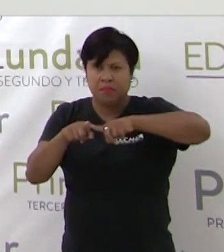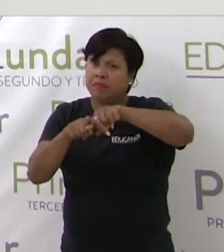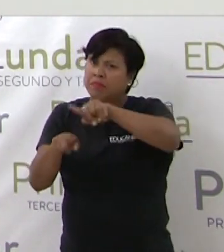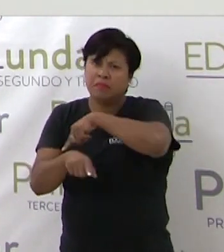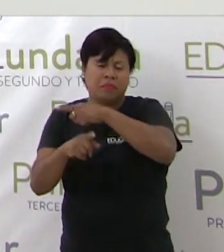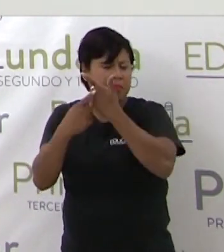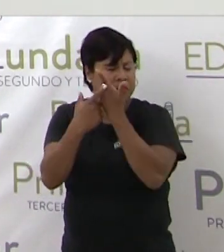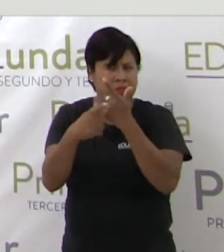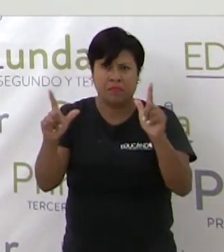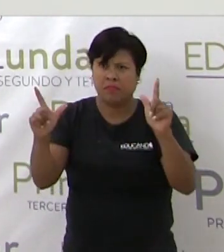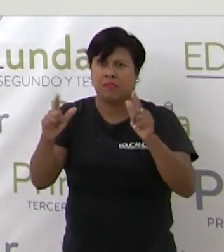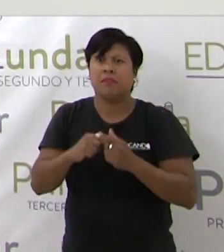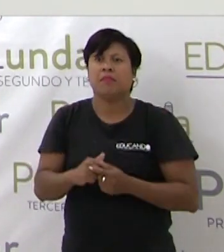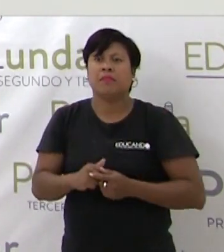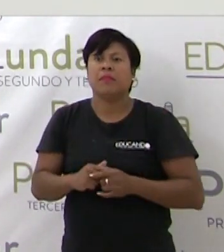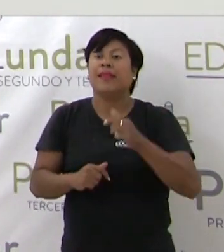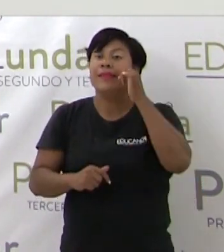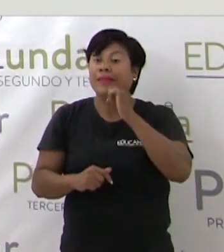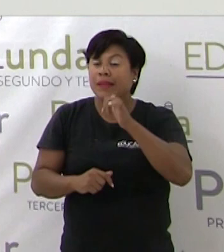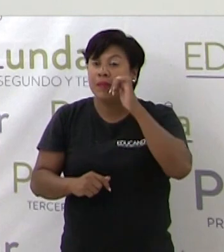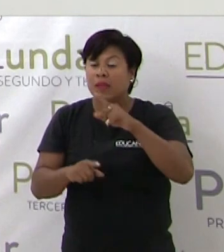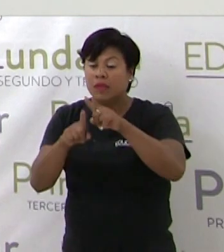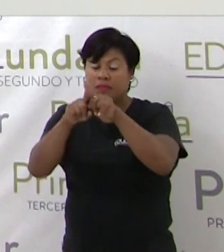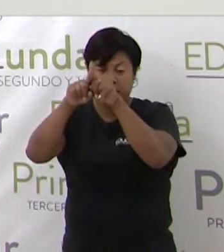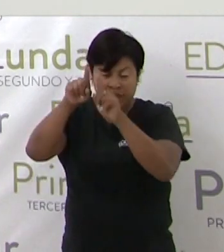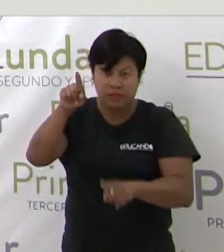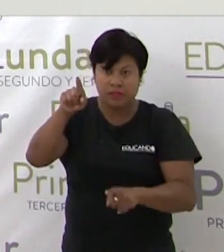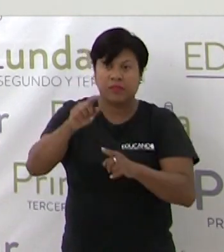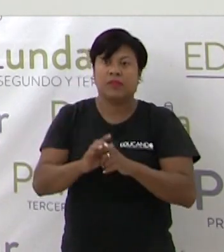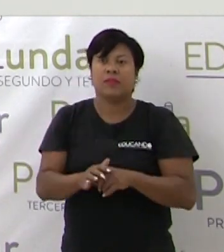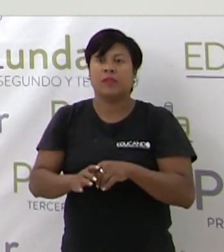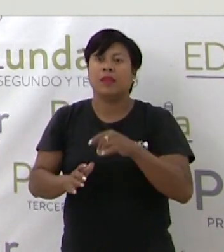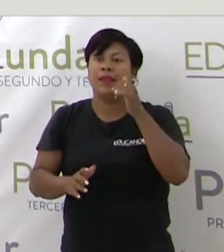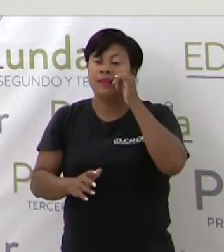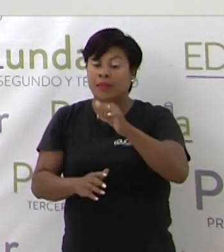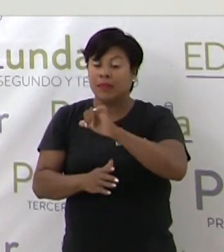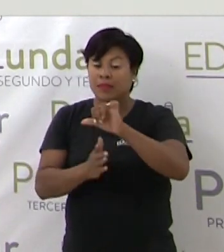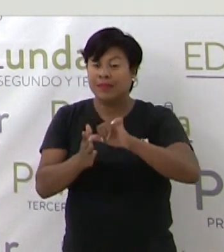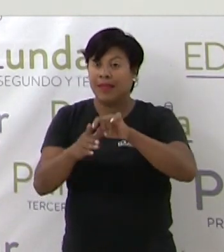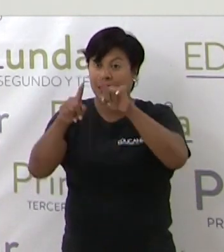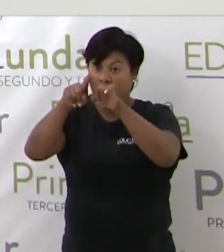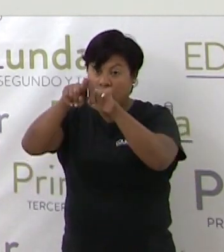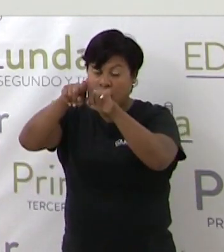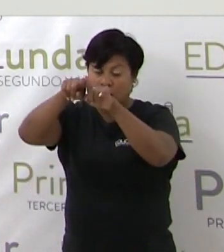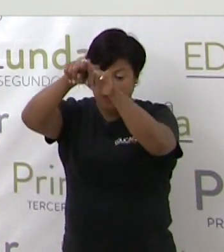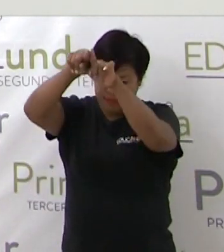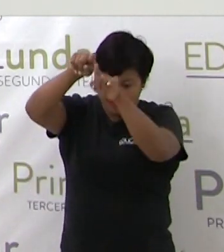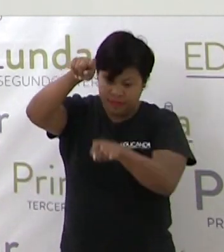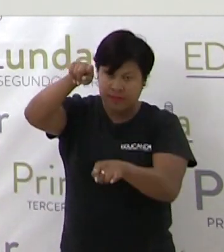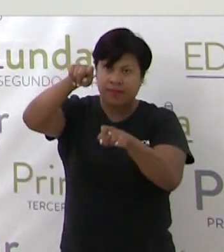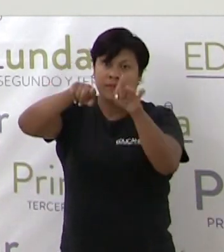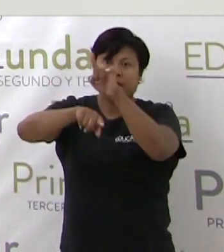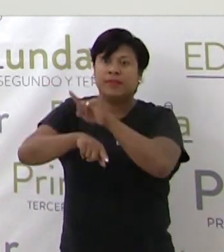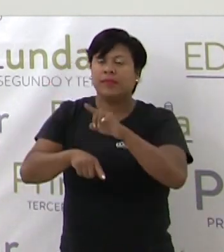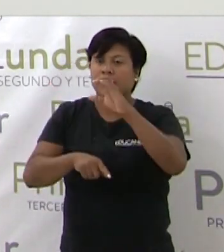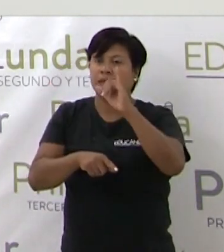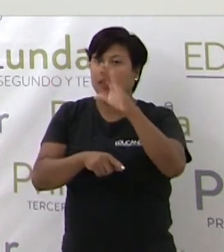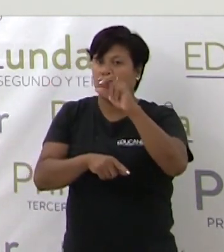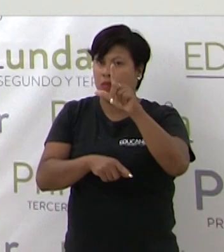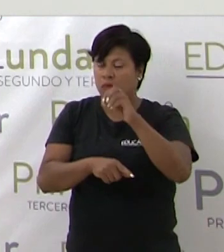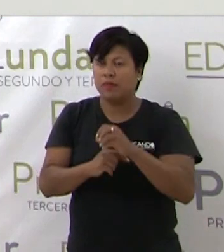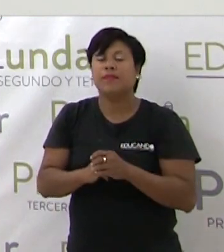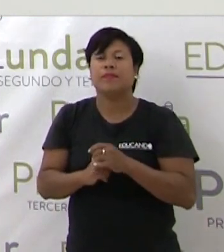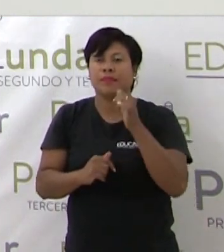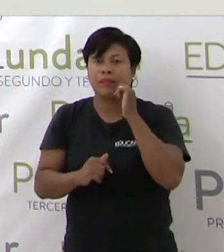tú te guste. Siempre va a ser un radio, siempre y cuando vaya del centro a un borde de la circunferencia. Entonces